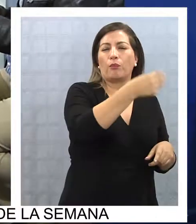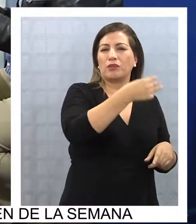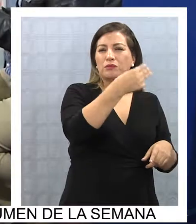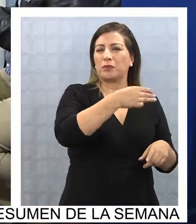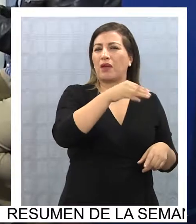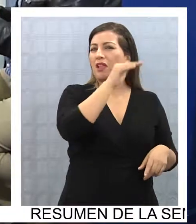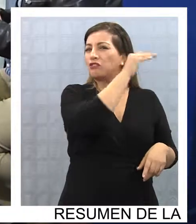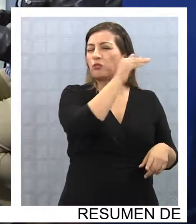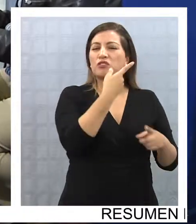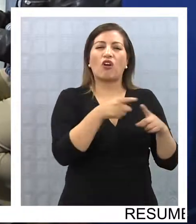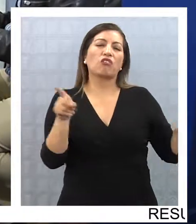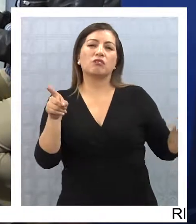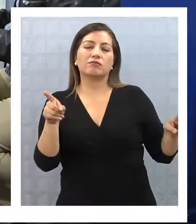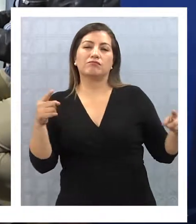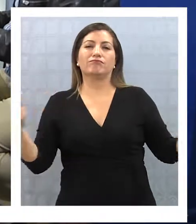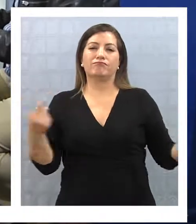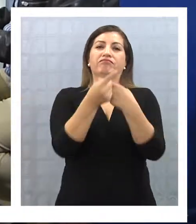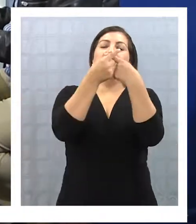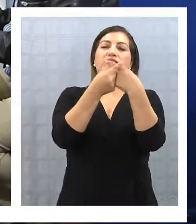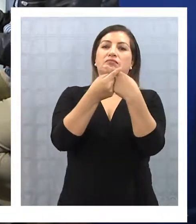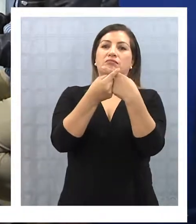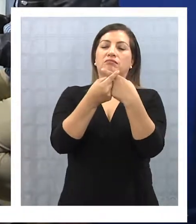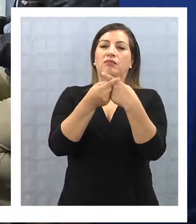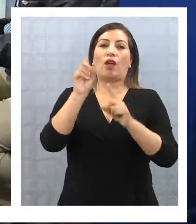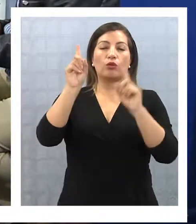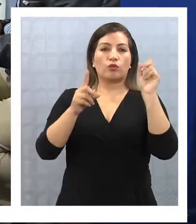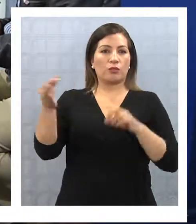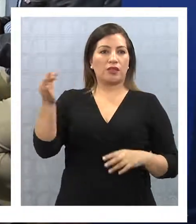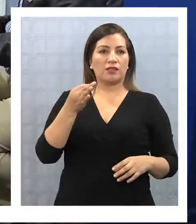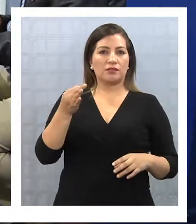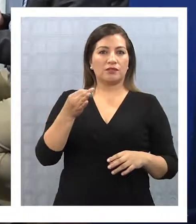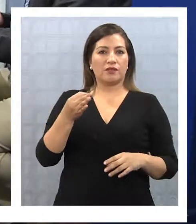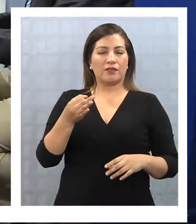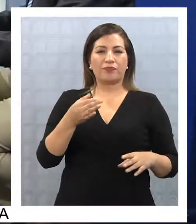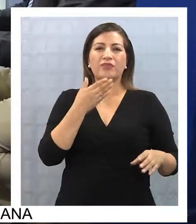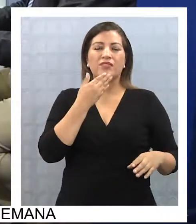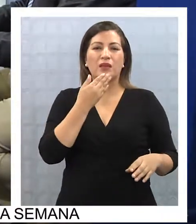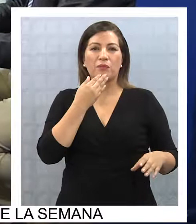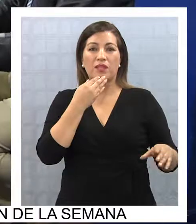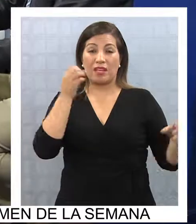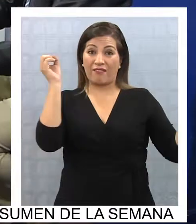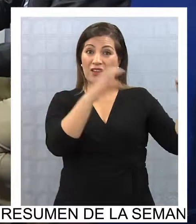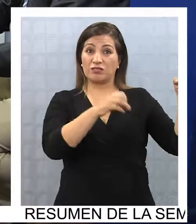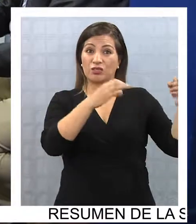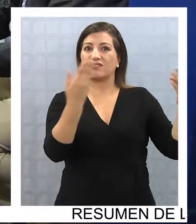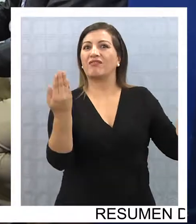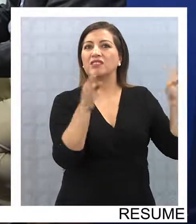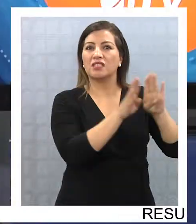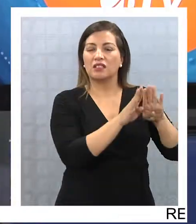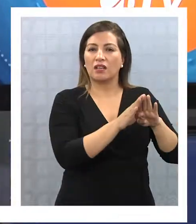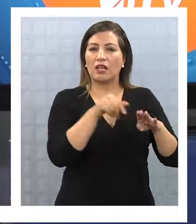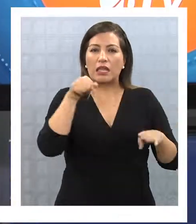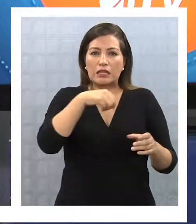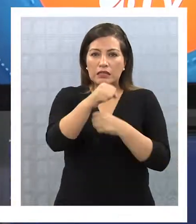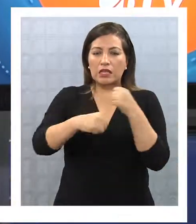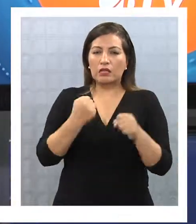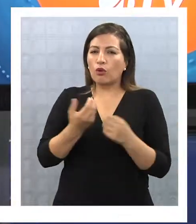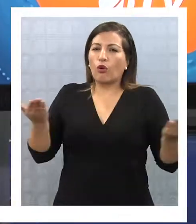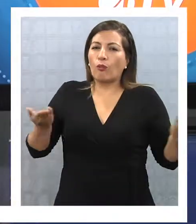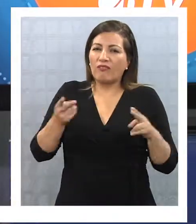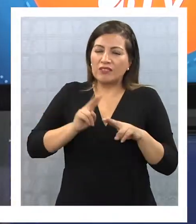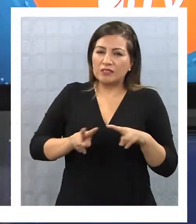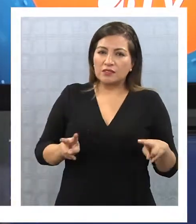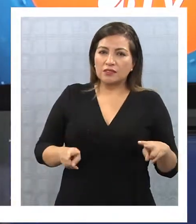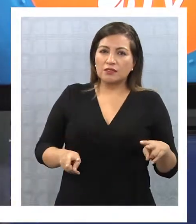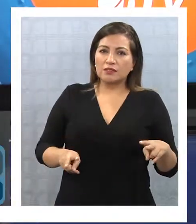alcaldes. Entiendo que ahora han avanzado algo, pero hay un anuncio que dice que el cierre del vertedero El Boro es para fines de este año. Claro,